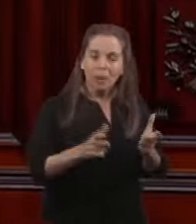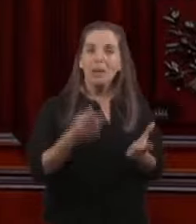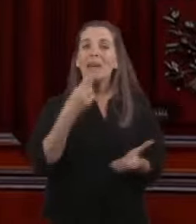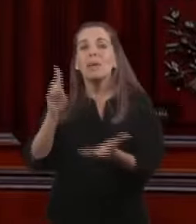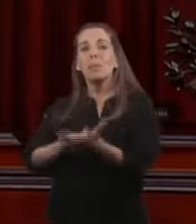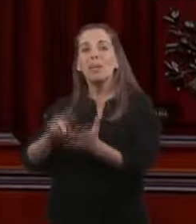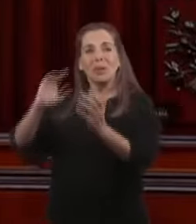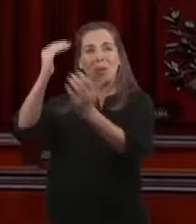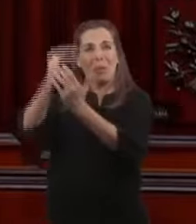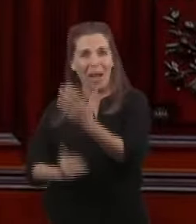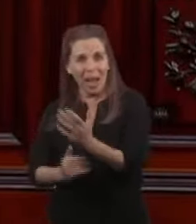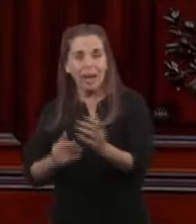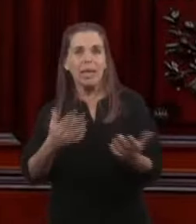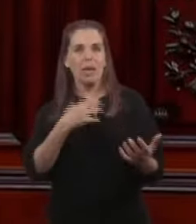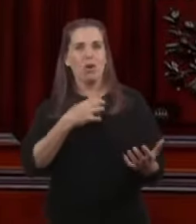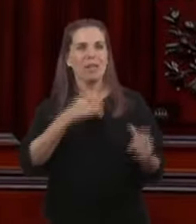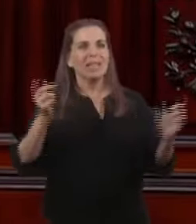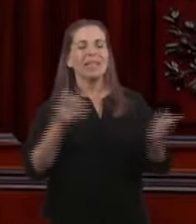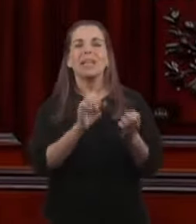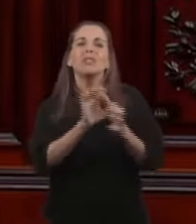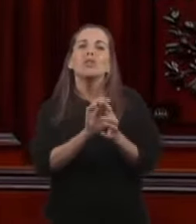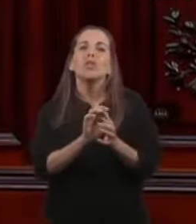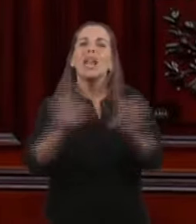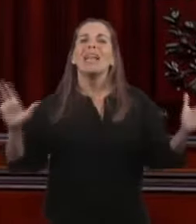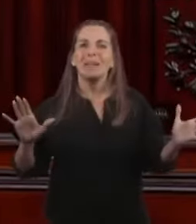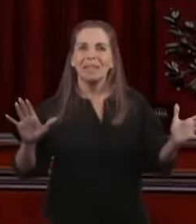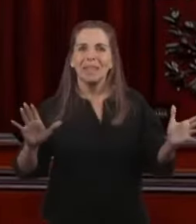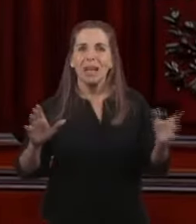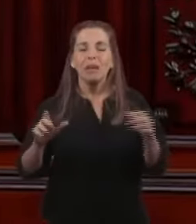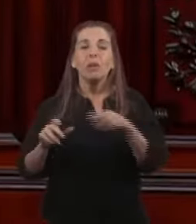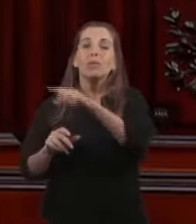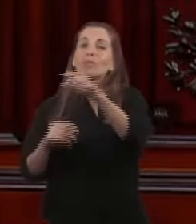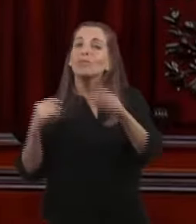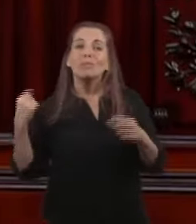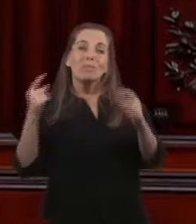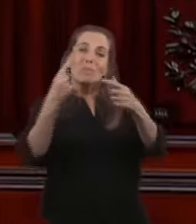libertad por parte de los argentinos todo lo que ustedes odian